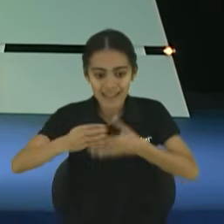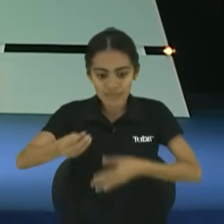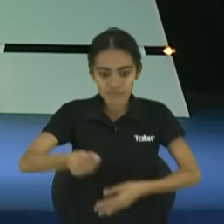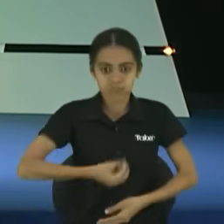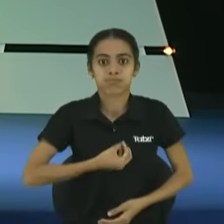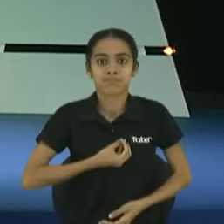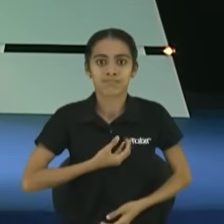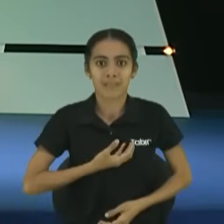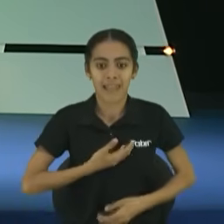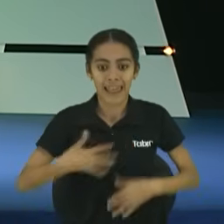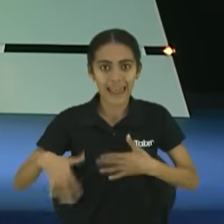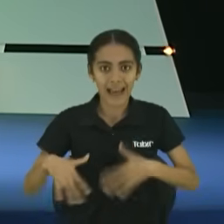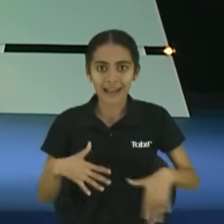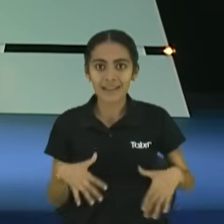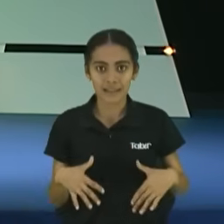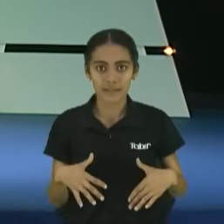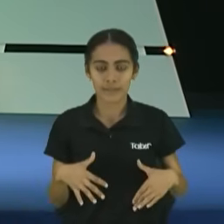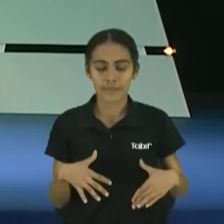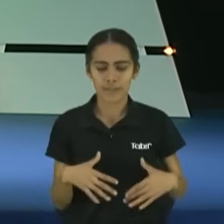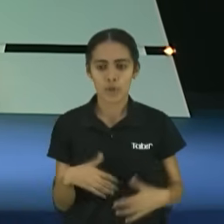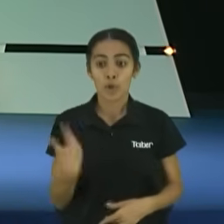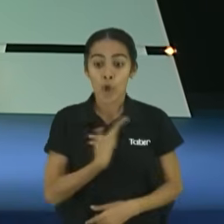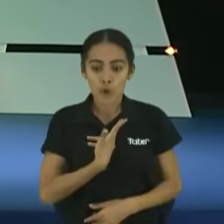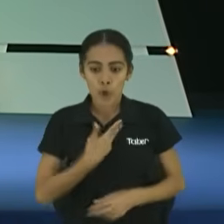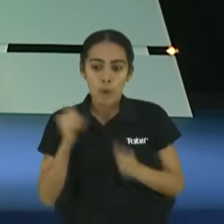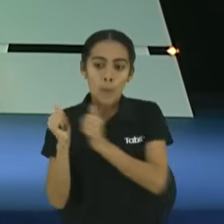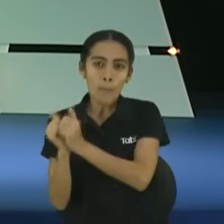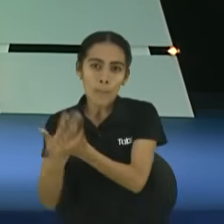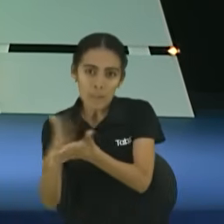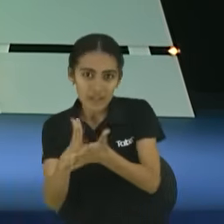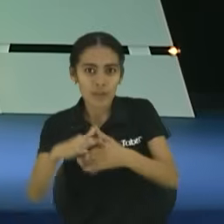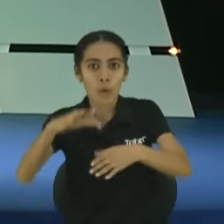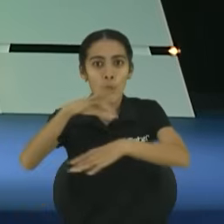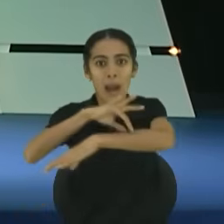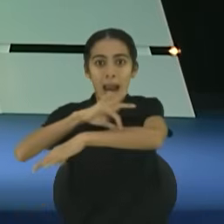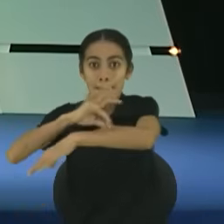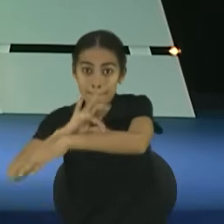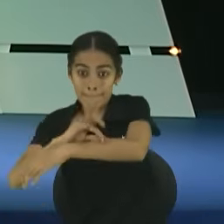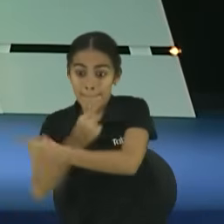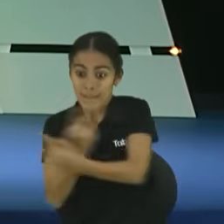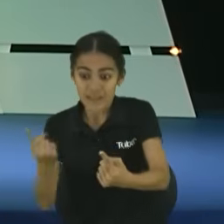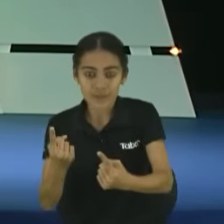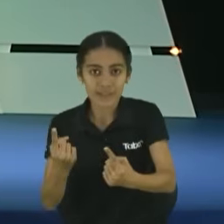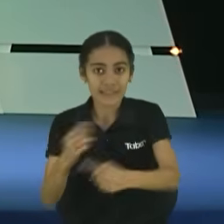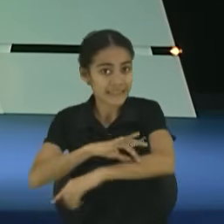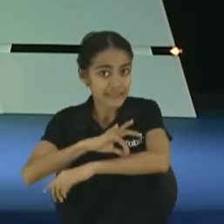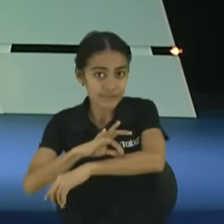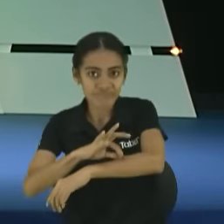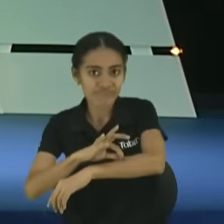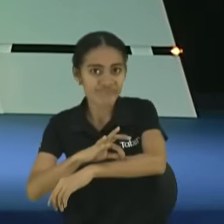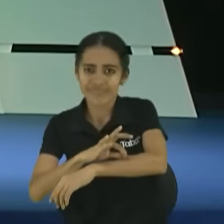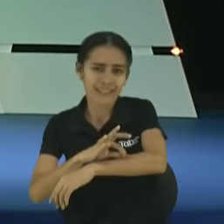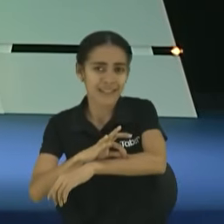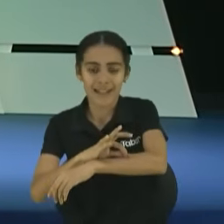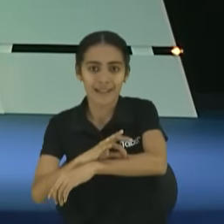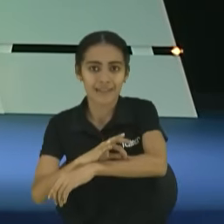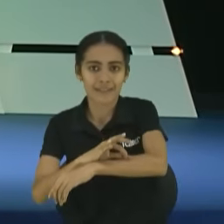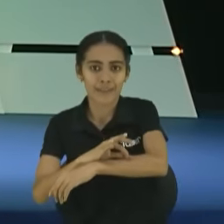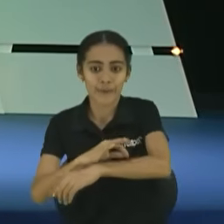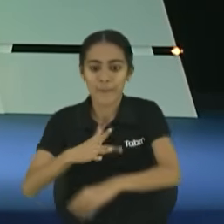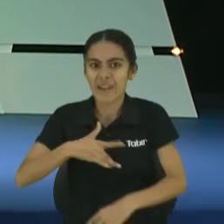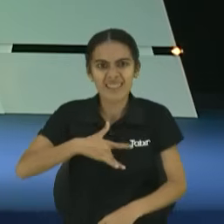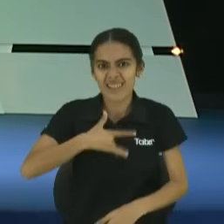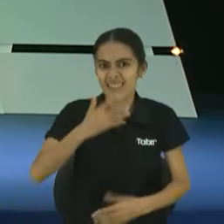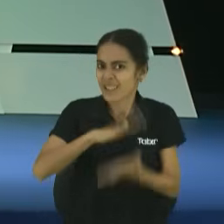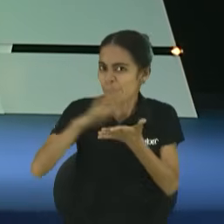si nosotros andamos con gente carnal, probablemente no vamos a sentir el efecto de algo espiritual.